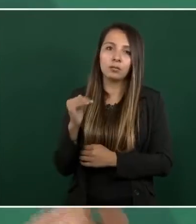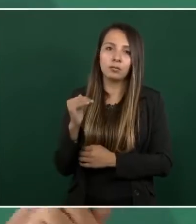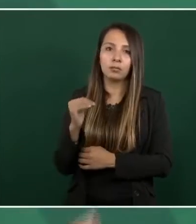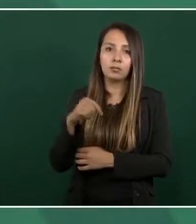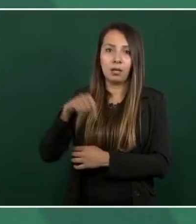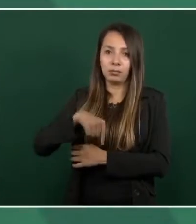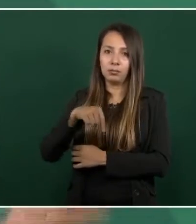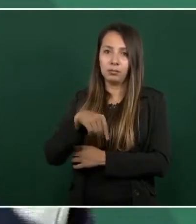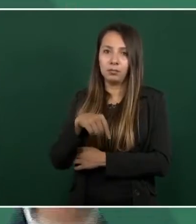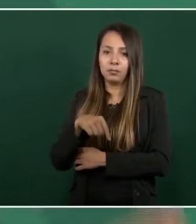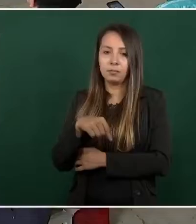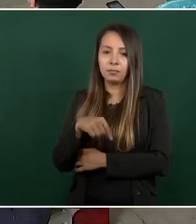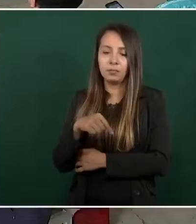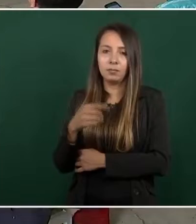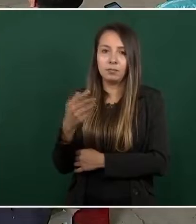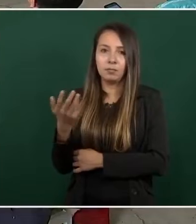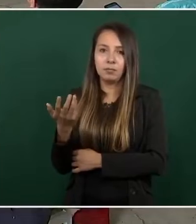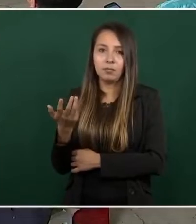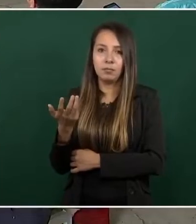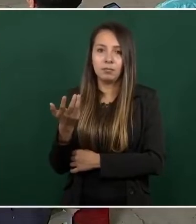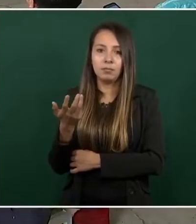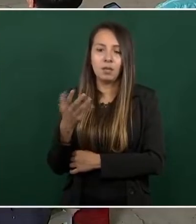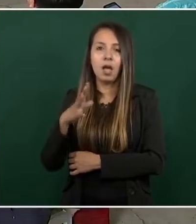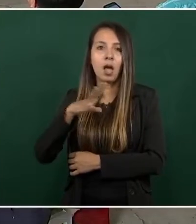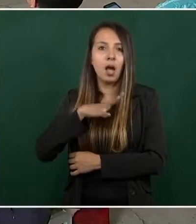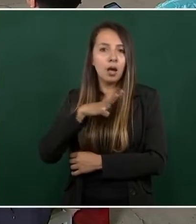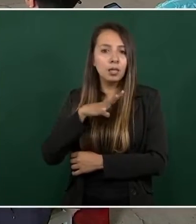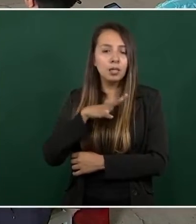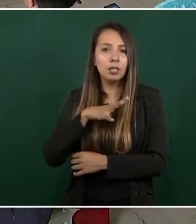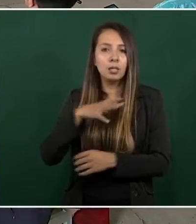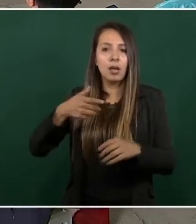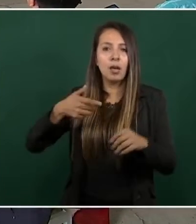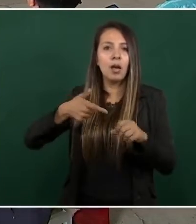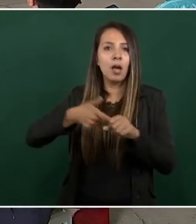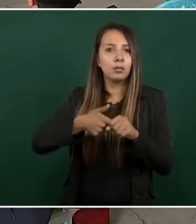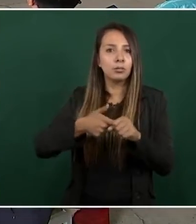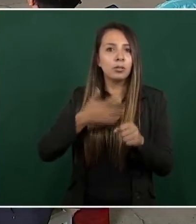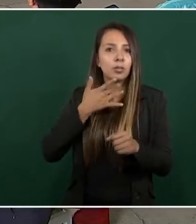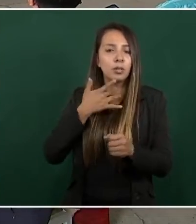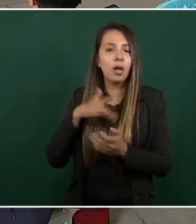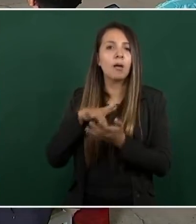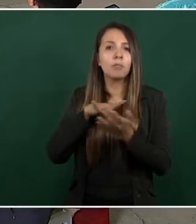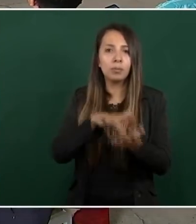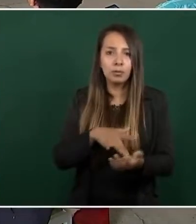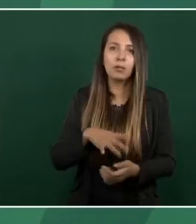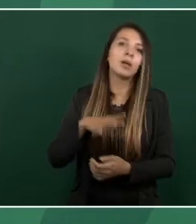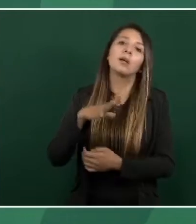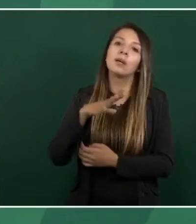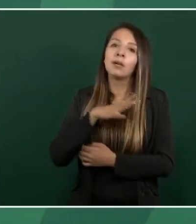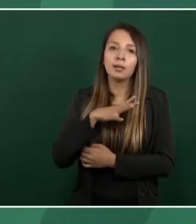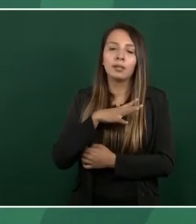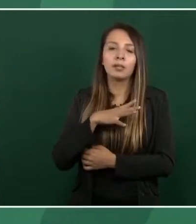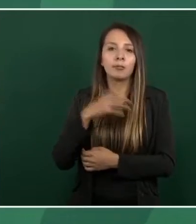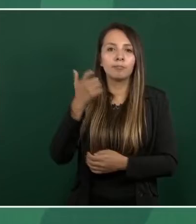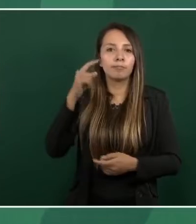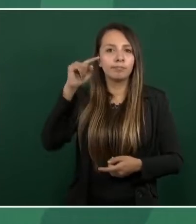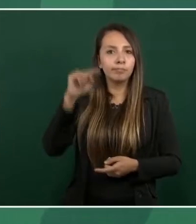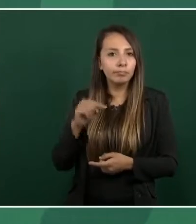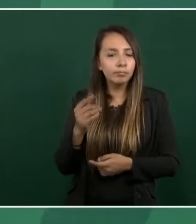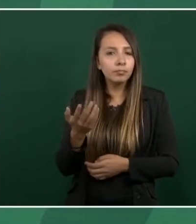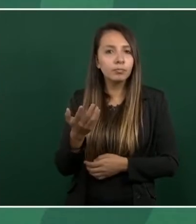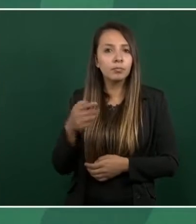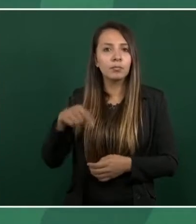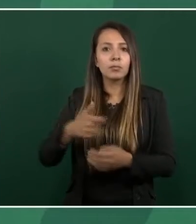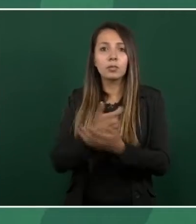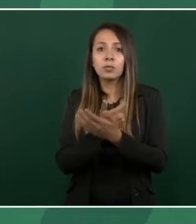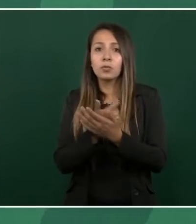Aquí se tiene subsidio para las gasolinas. Aquí el salario mínimo es